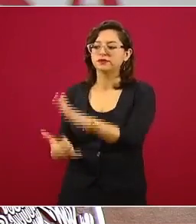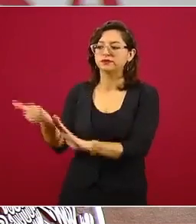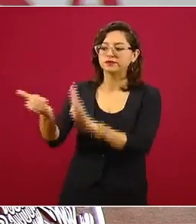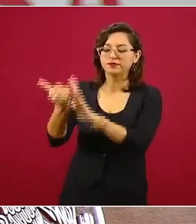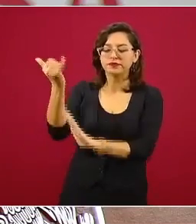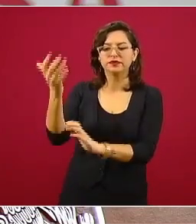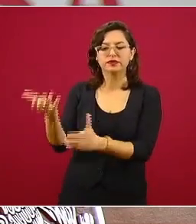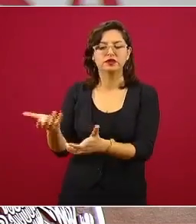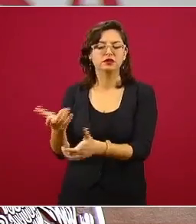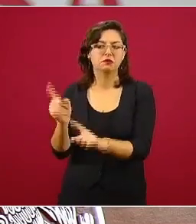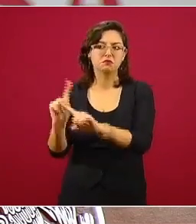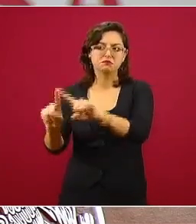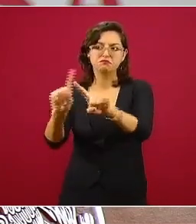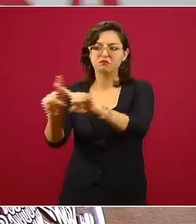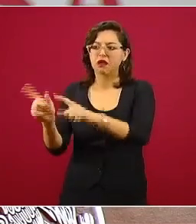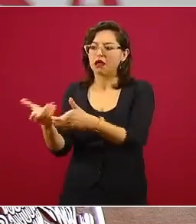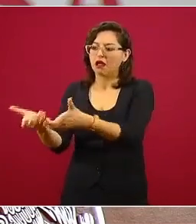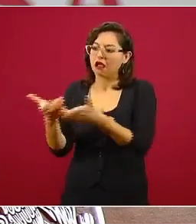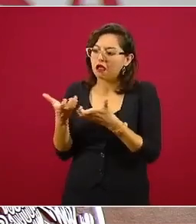caminos,